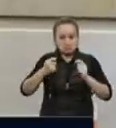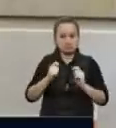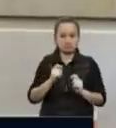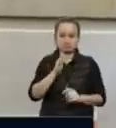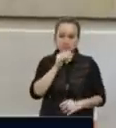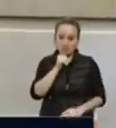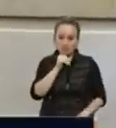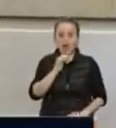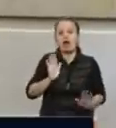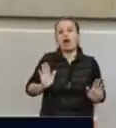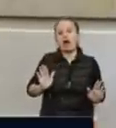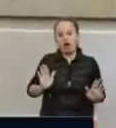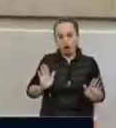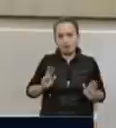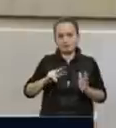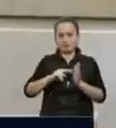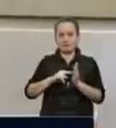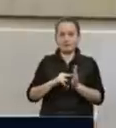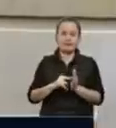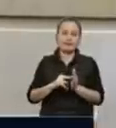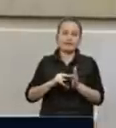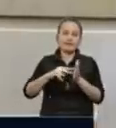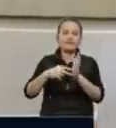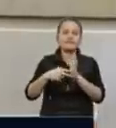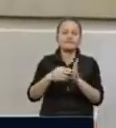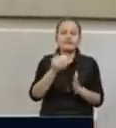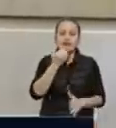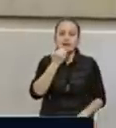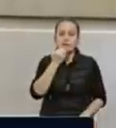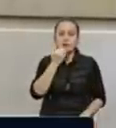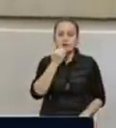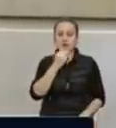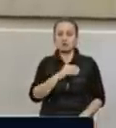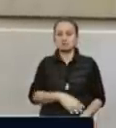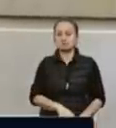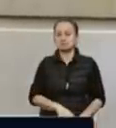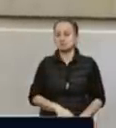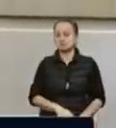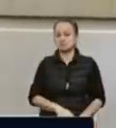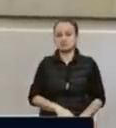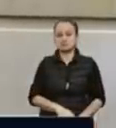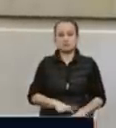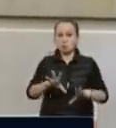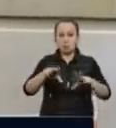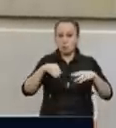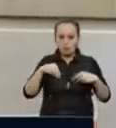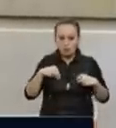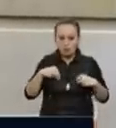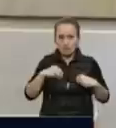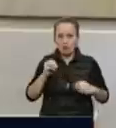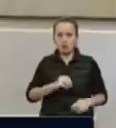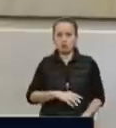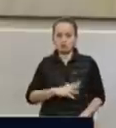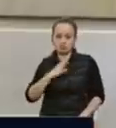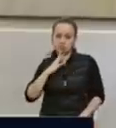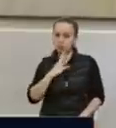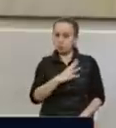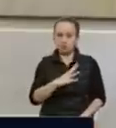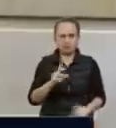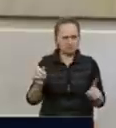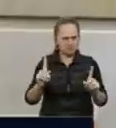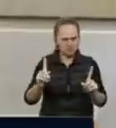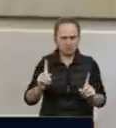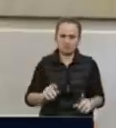no significa ni que los hubiera rechazado antes, ni que los despreciara.